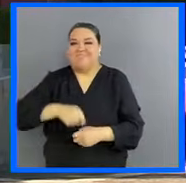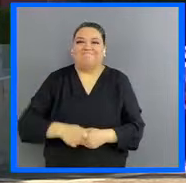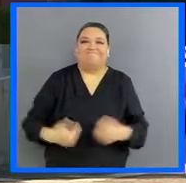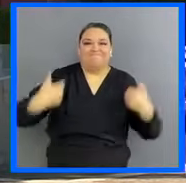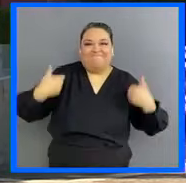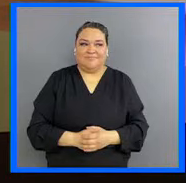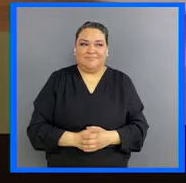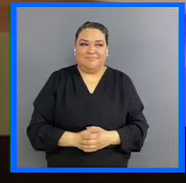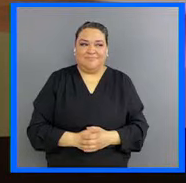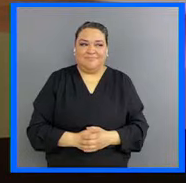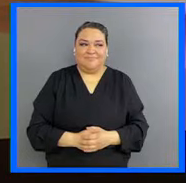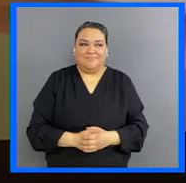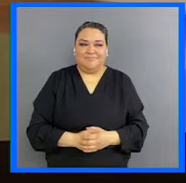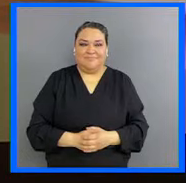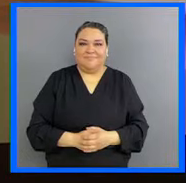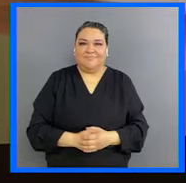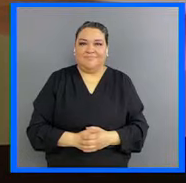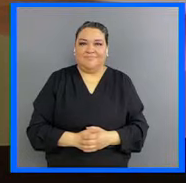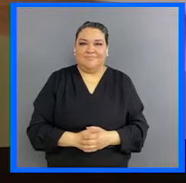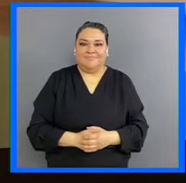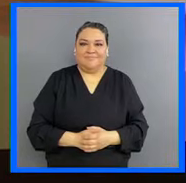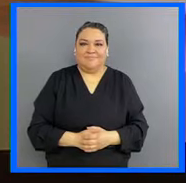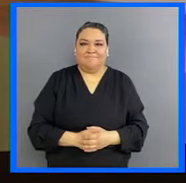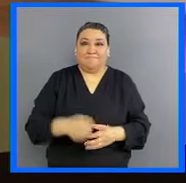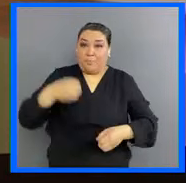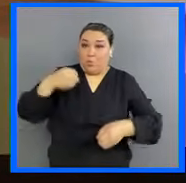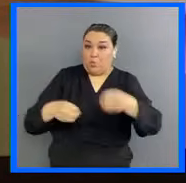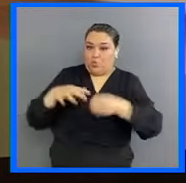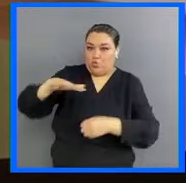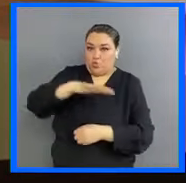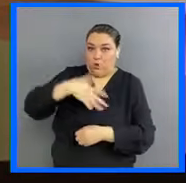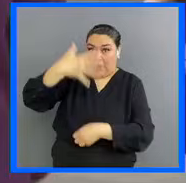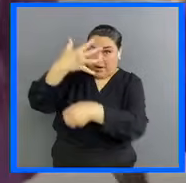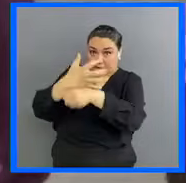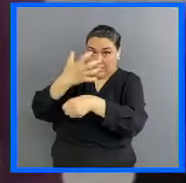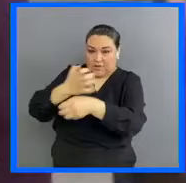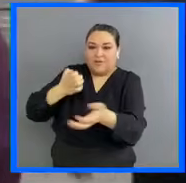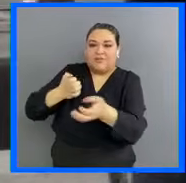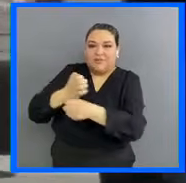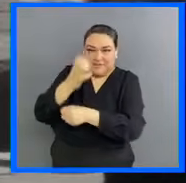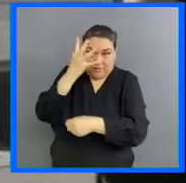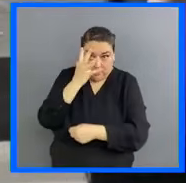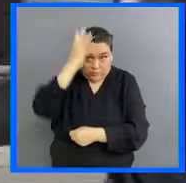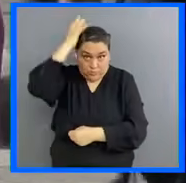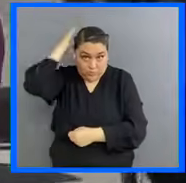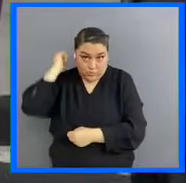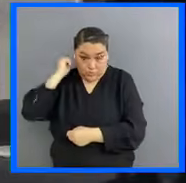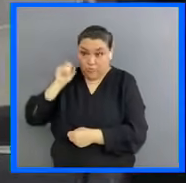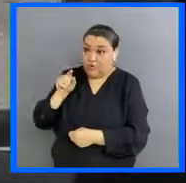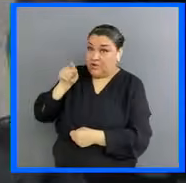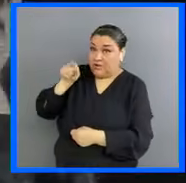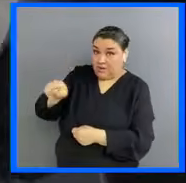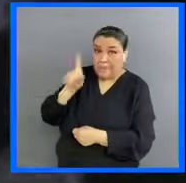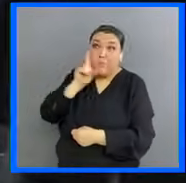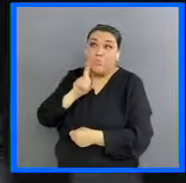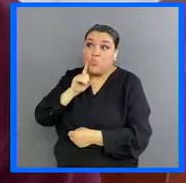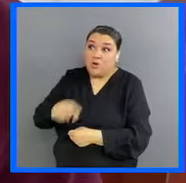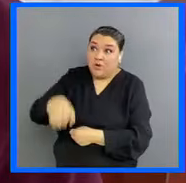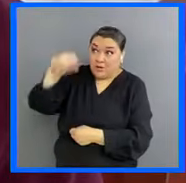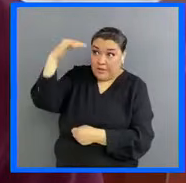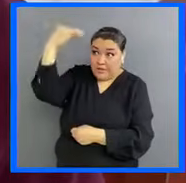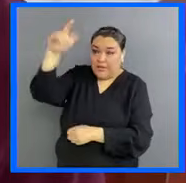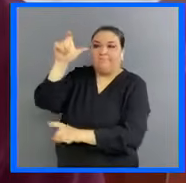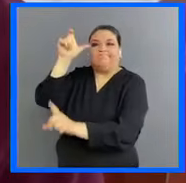Peña. El Juzgado Quinto de Distrito en el estado de Morelos protegió los derechos de una persona adulta mayor y